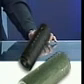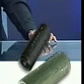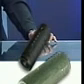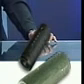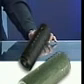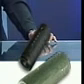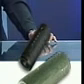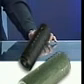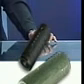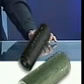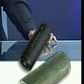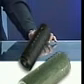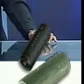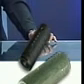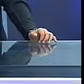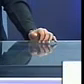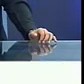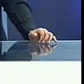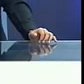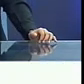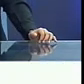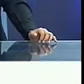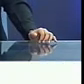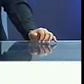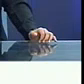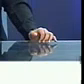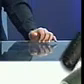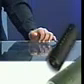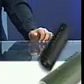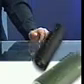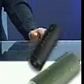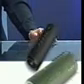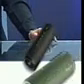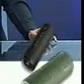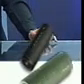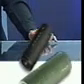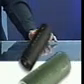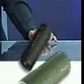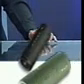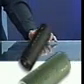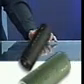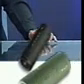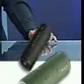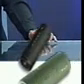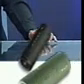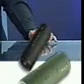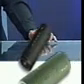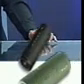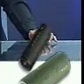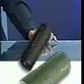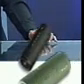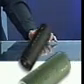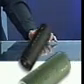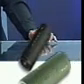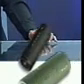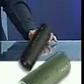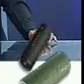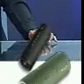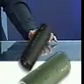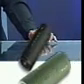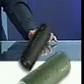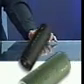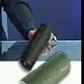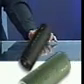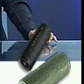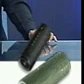y ligero, con un peso de tan solo 175 G3. Sorpréndete por las infinitas posibilidades de Huawei Nova